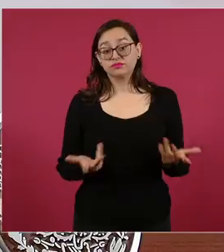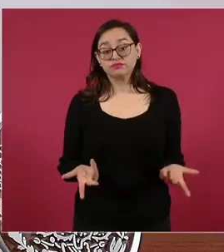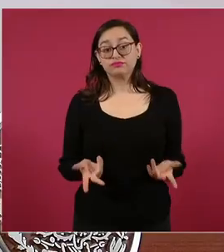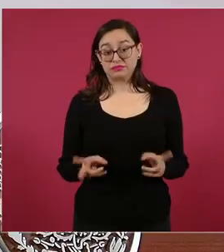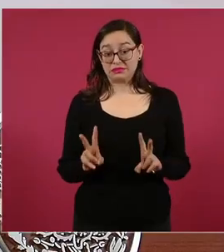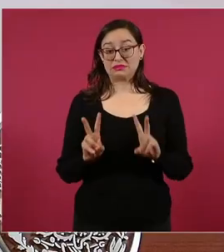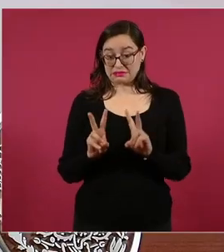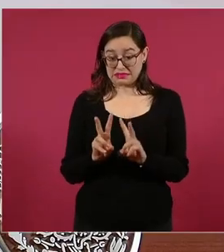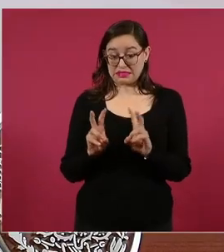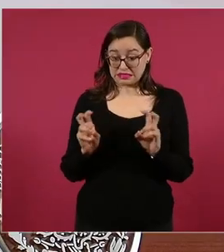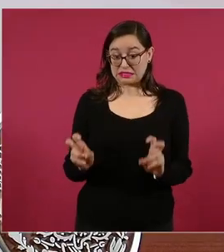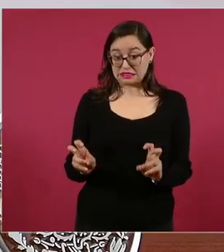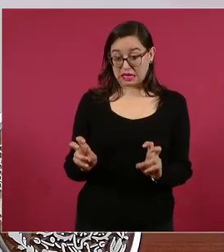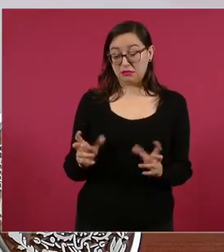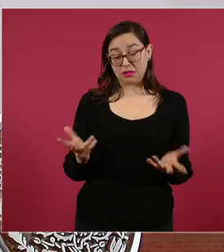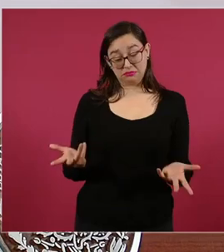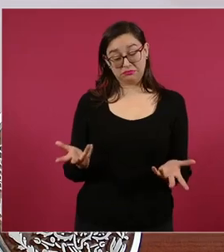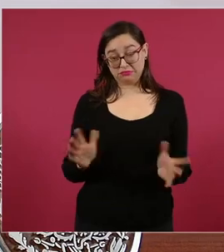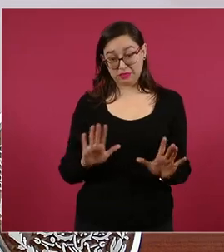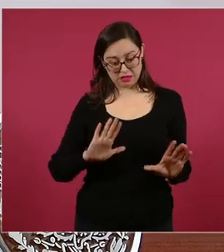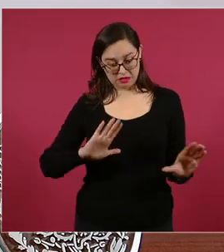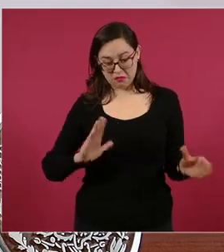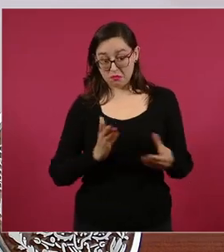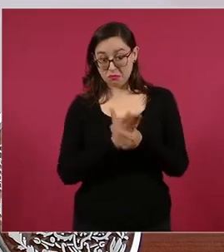tratarse, es un expediente abierto,